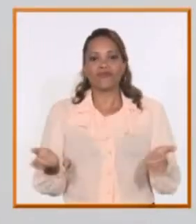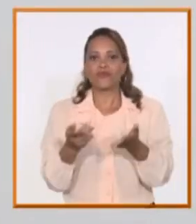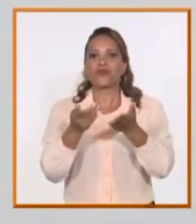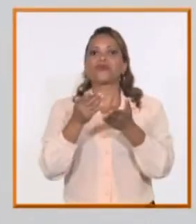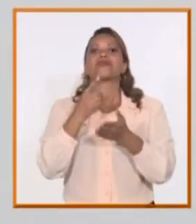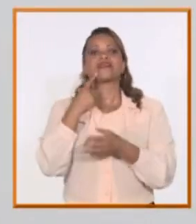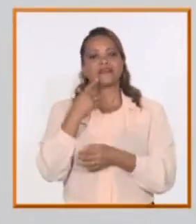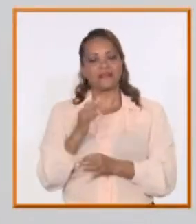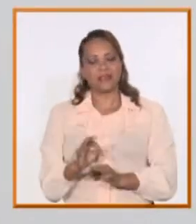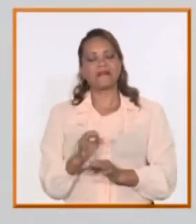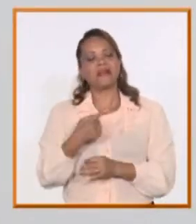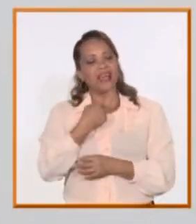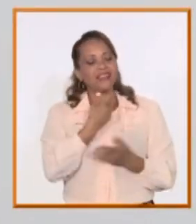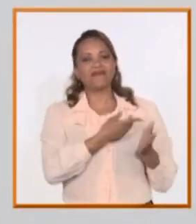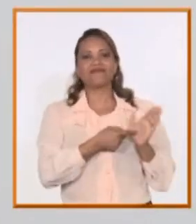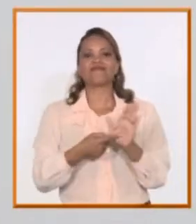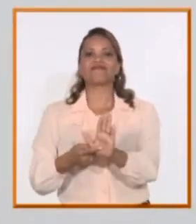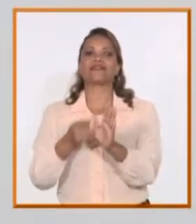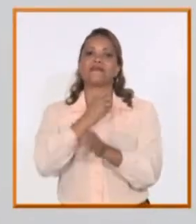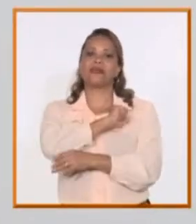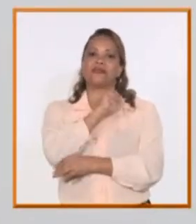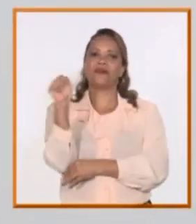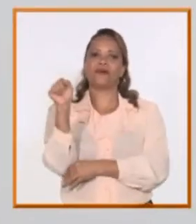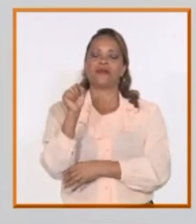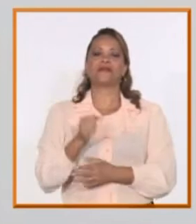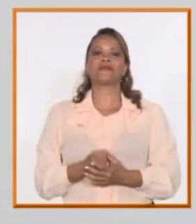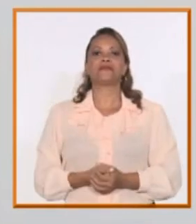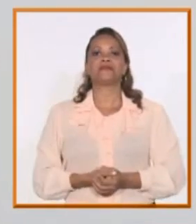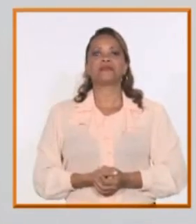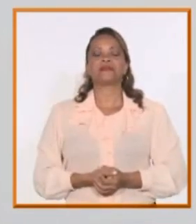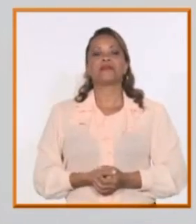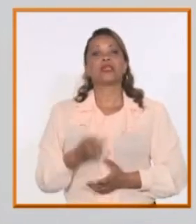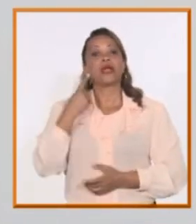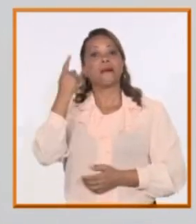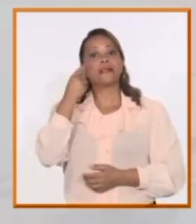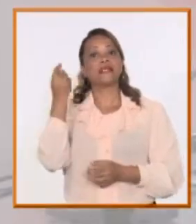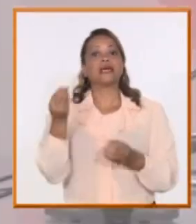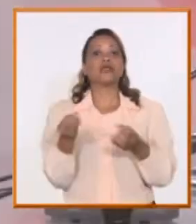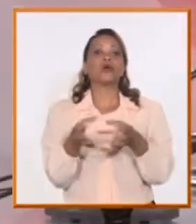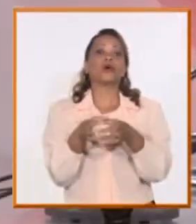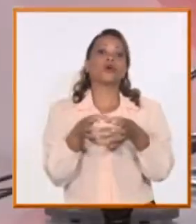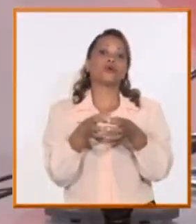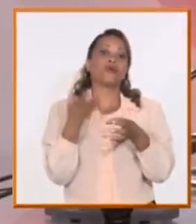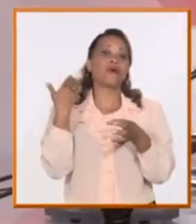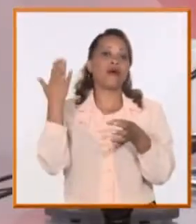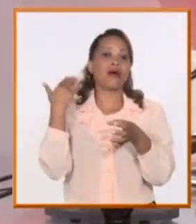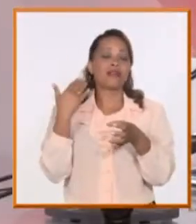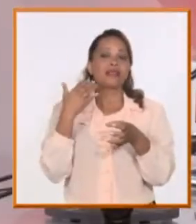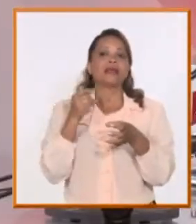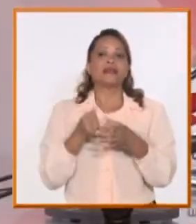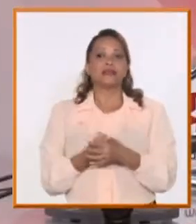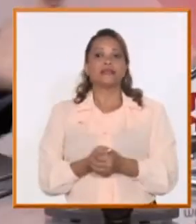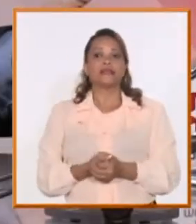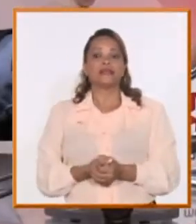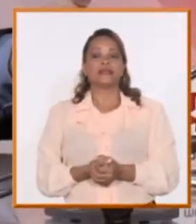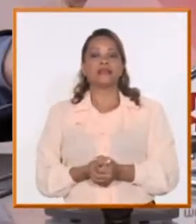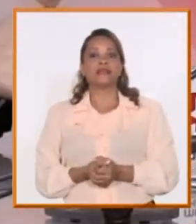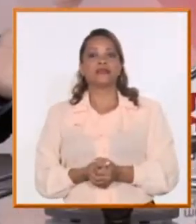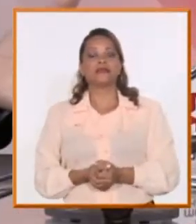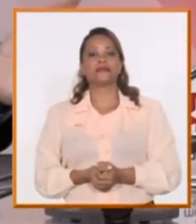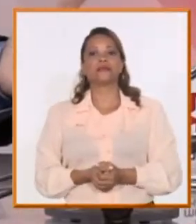está la victoria. Eso pudiera ser posible pensando en el elenco que teníamos, Manso, porque